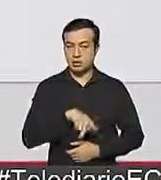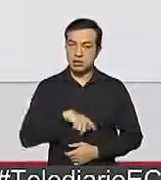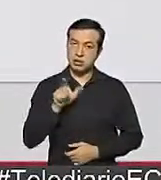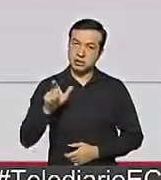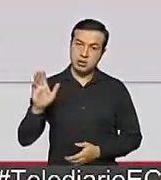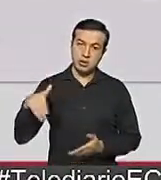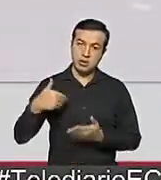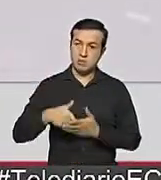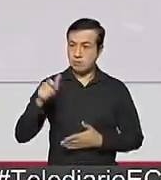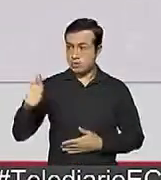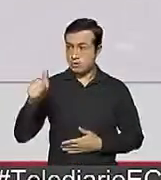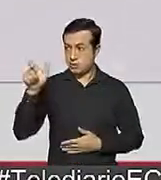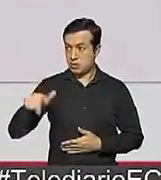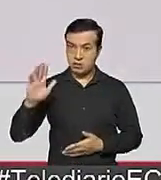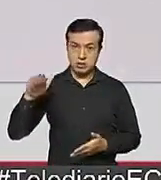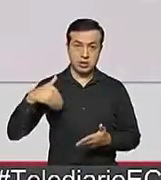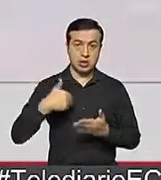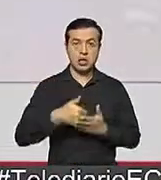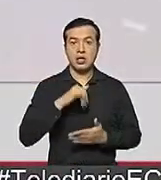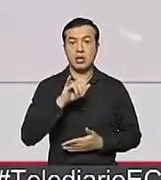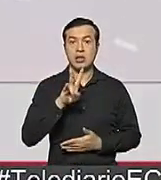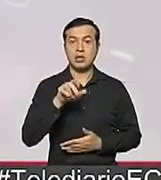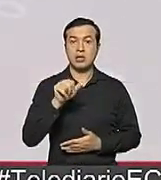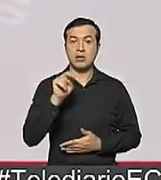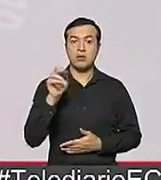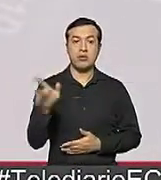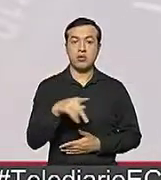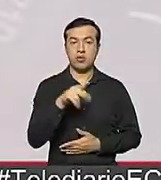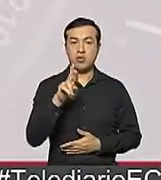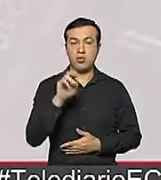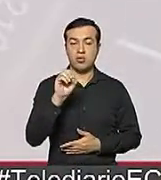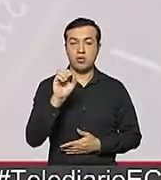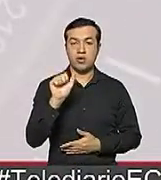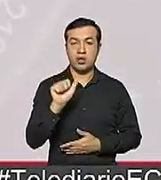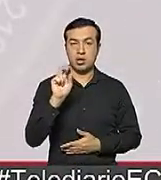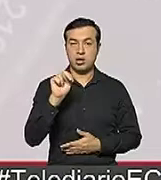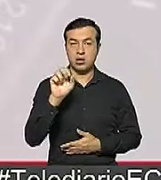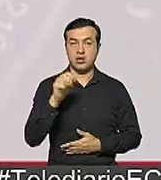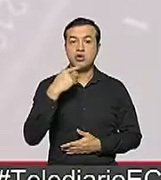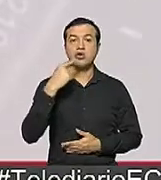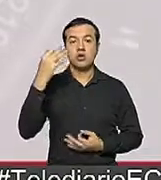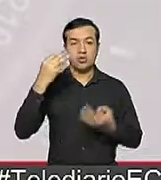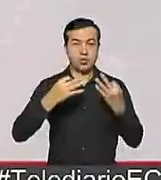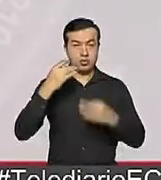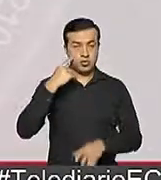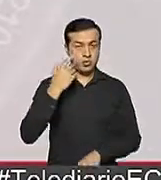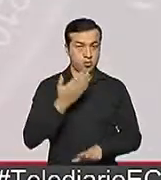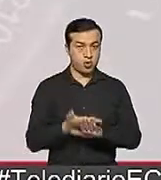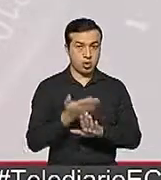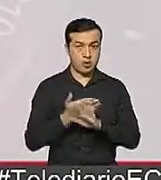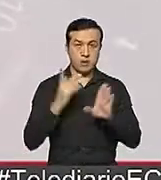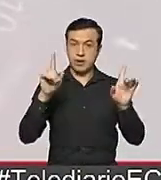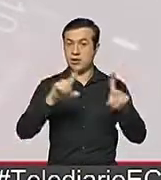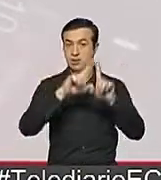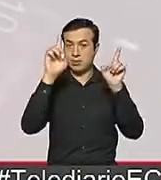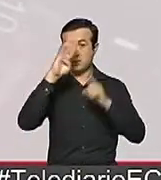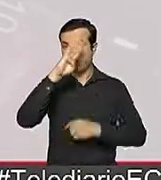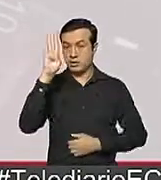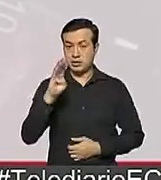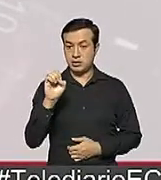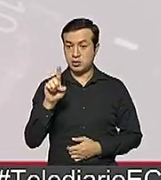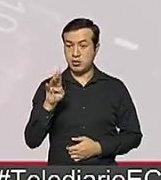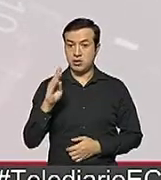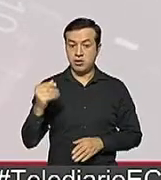venir en persona. La fiscal Ivonne Proaño anunció que en el juicio demostraría que la constructora Odebrecht ingresó al país